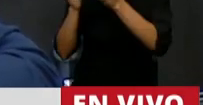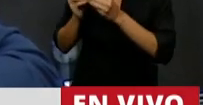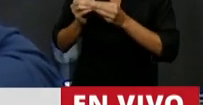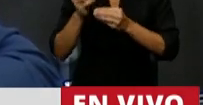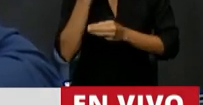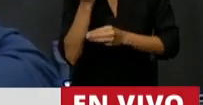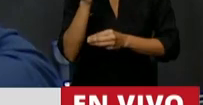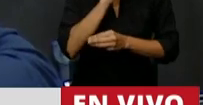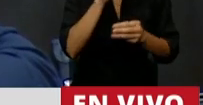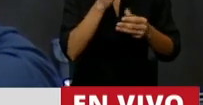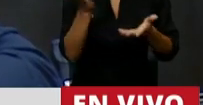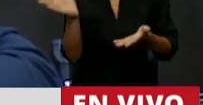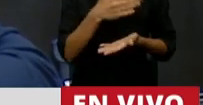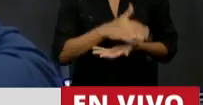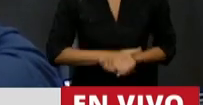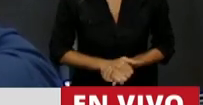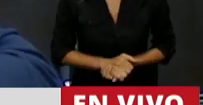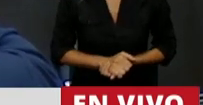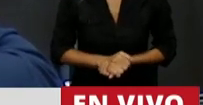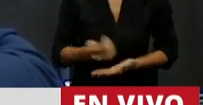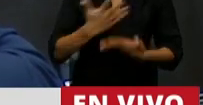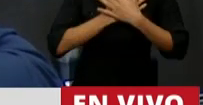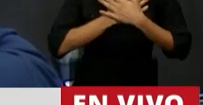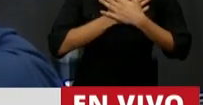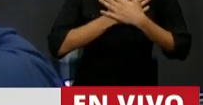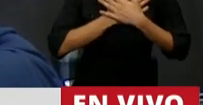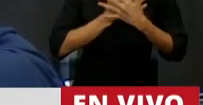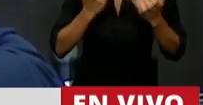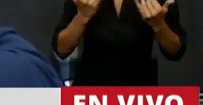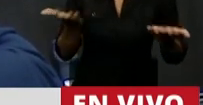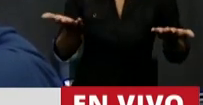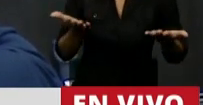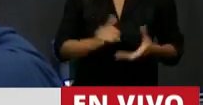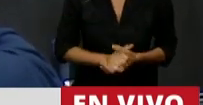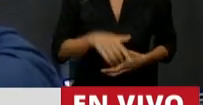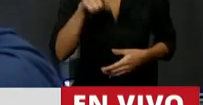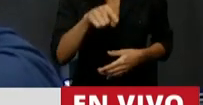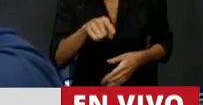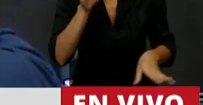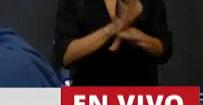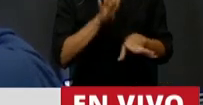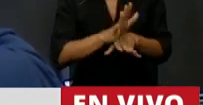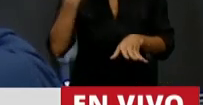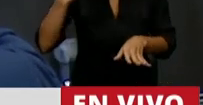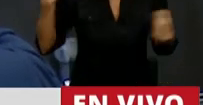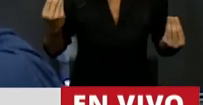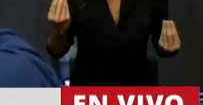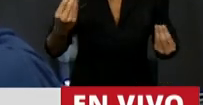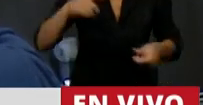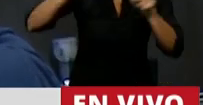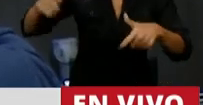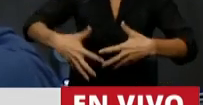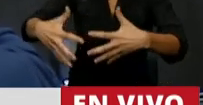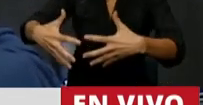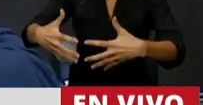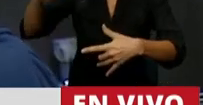los compañeros, colegas. Y ese tiene que ser el común denominador de los embarazos, que sea deseado, que